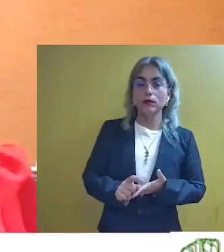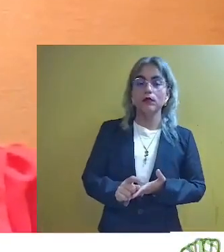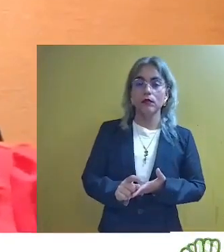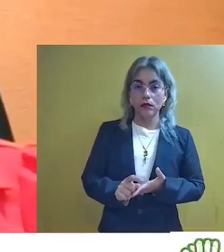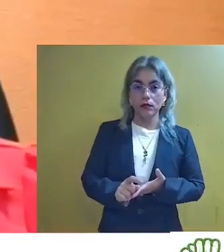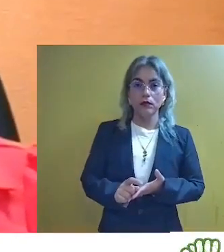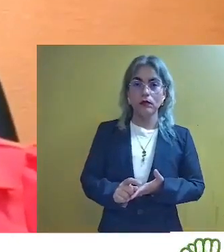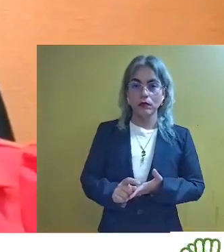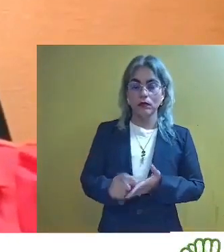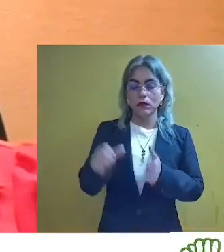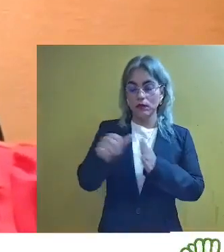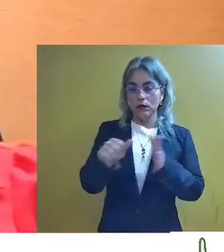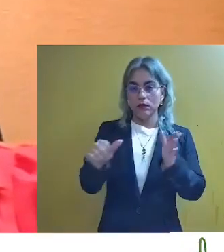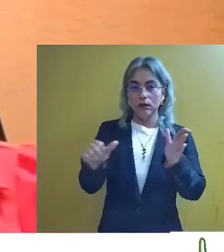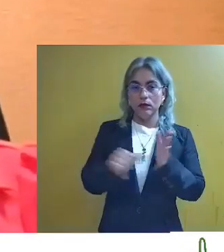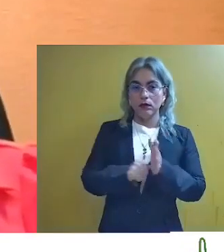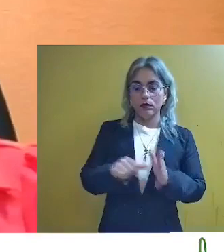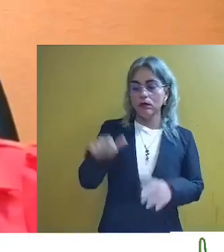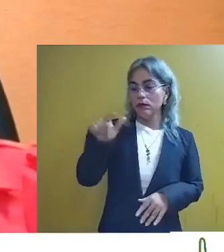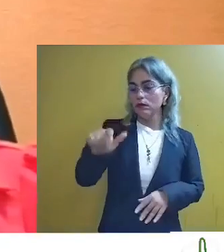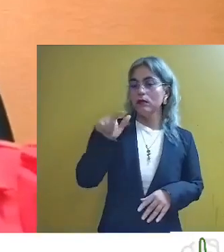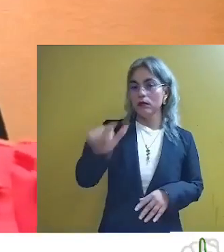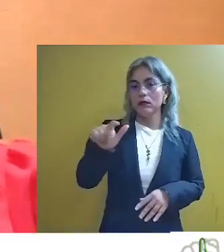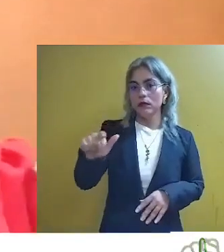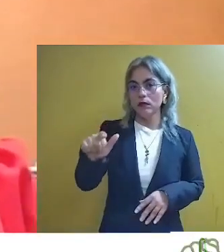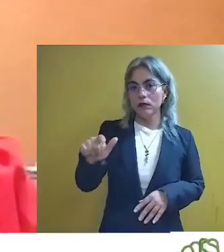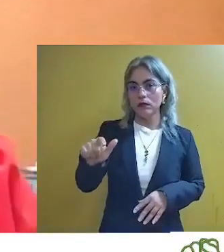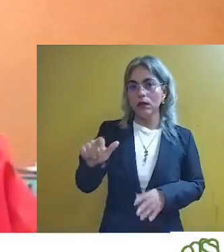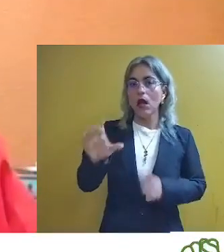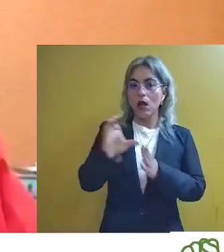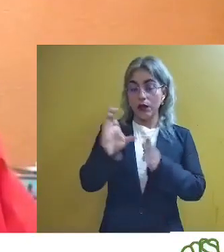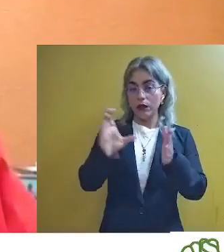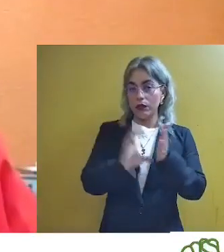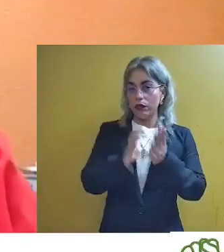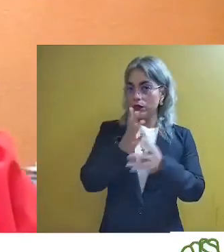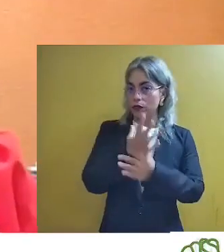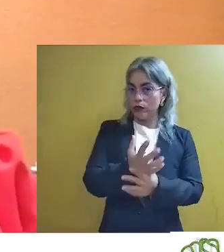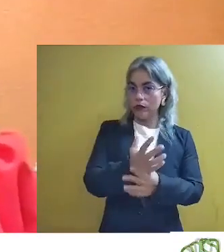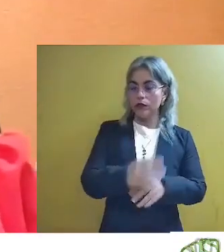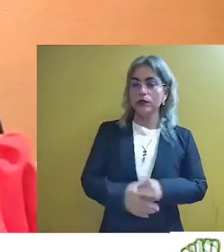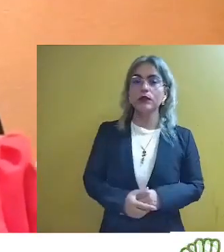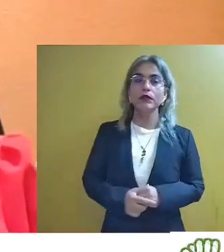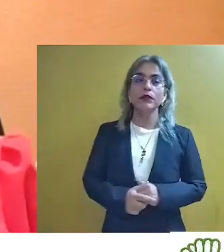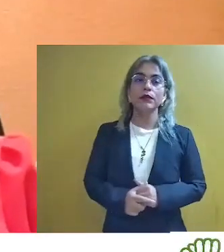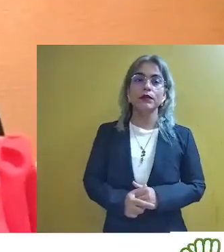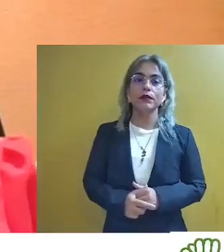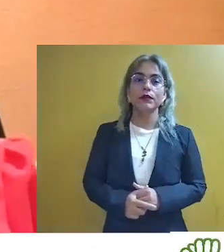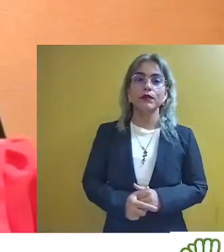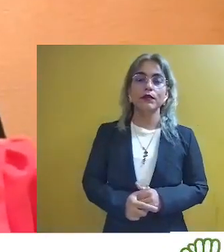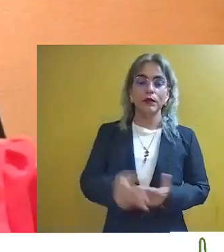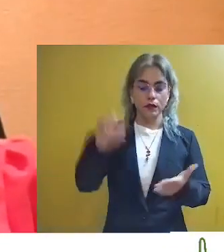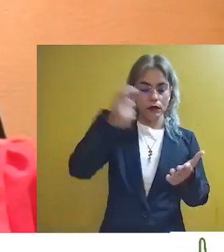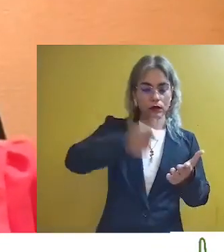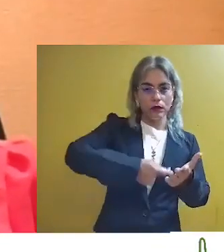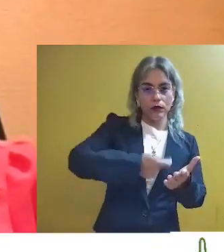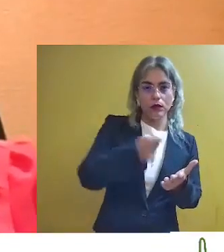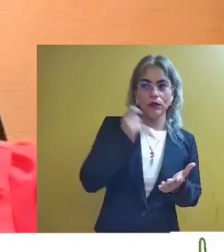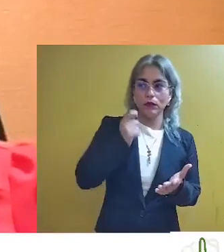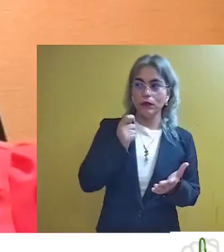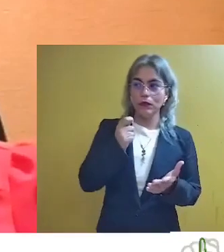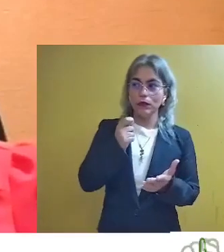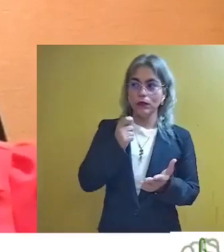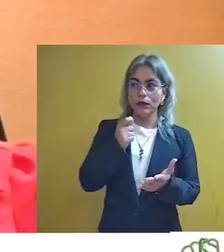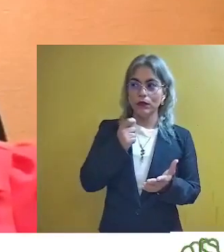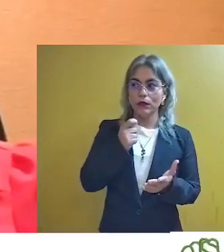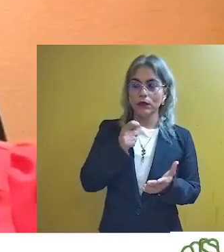prevista en nuestro artículo 17 constitucional. Por lo tanto, la sentencia dictada